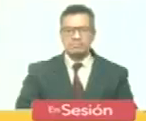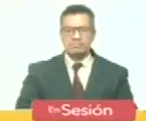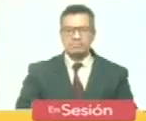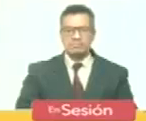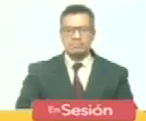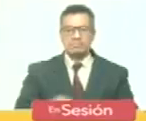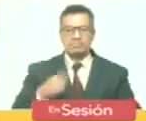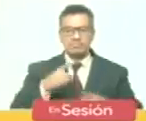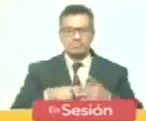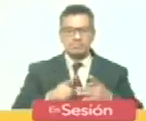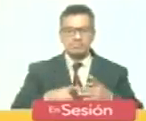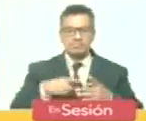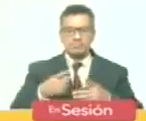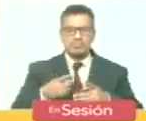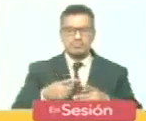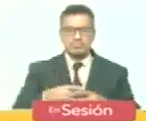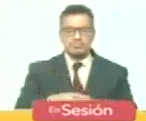se salieron.